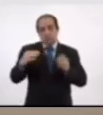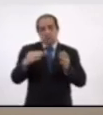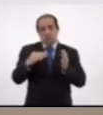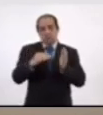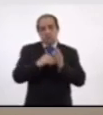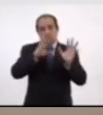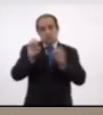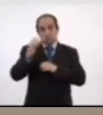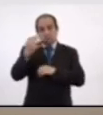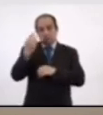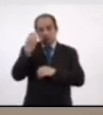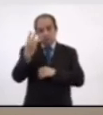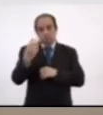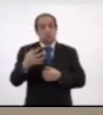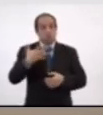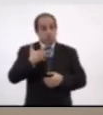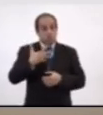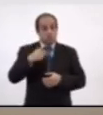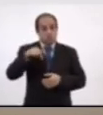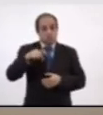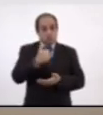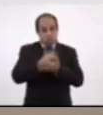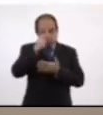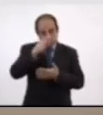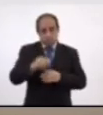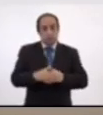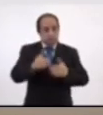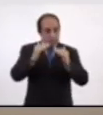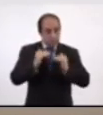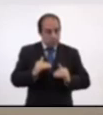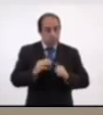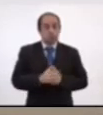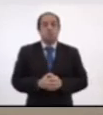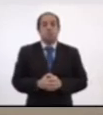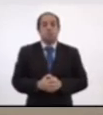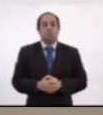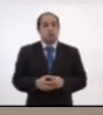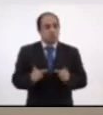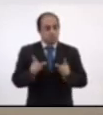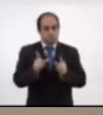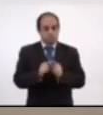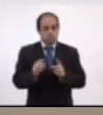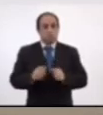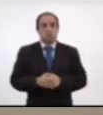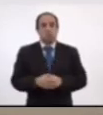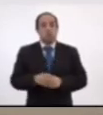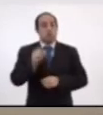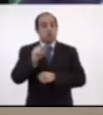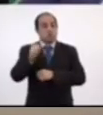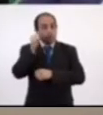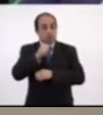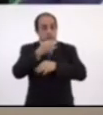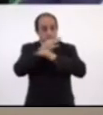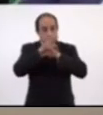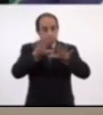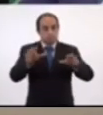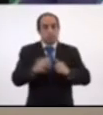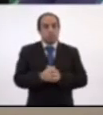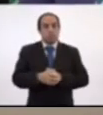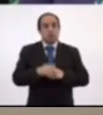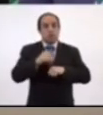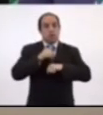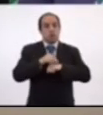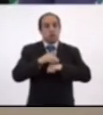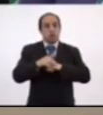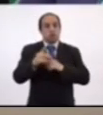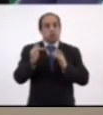953 han sido aquí en la Ciudad de México. La siguiente, creo que eso es todo, y también siempre difundir nuestro número